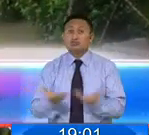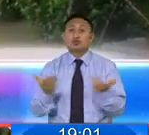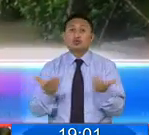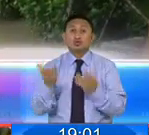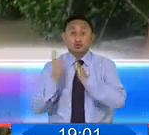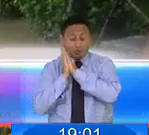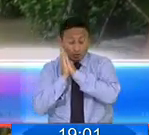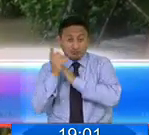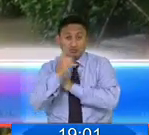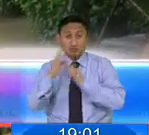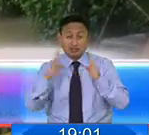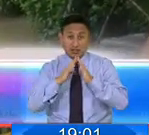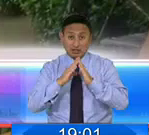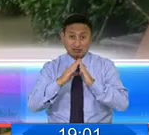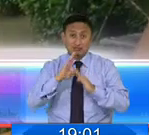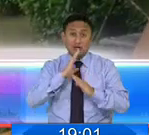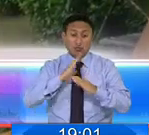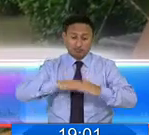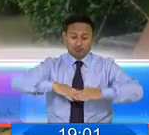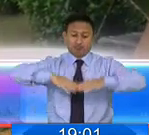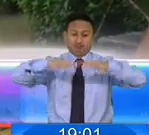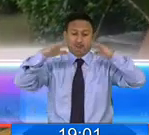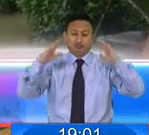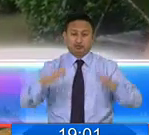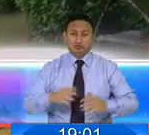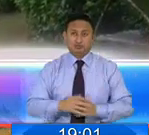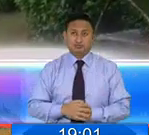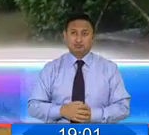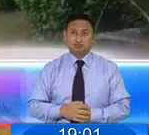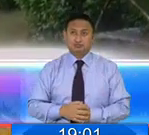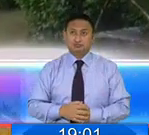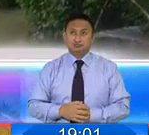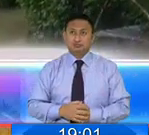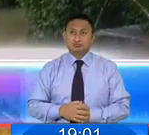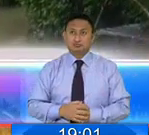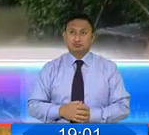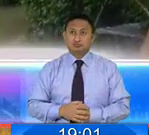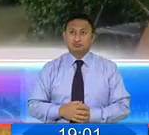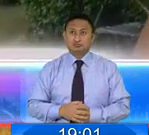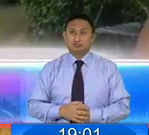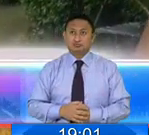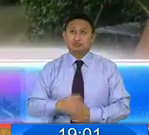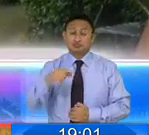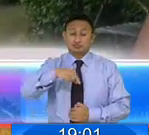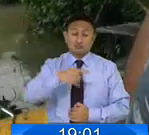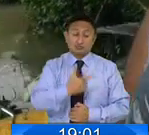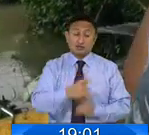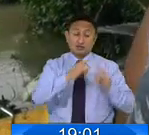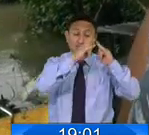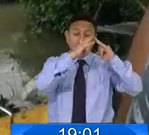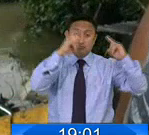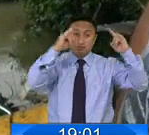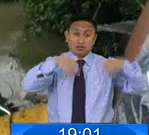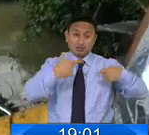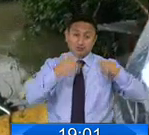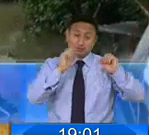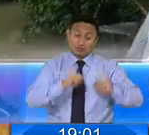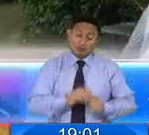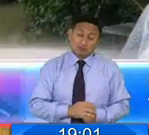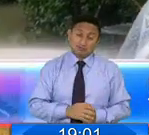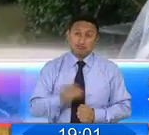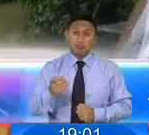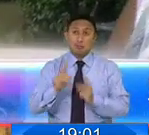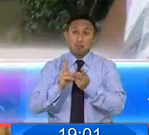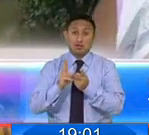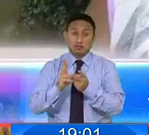está llena de agua y no teníamos dónde dormir, dónde descansar. Y venimos y hicimos la carpita aquí para poder descansar. ¿Los vecinos también